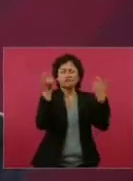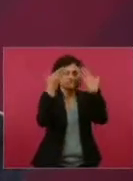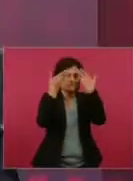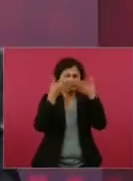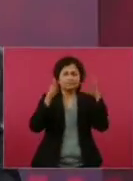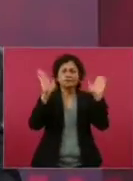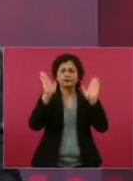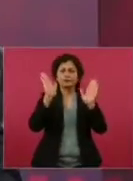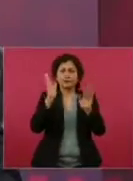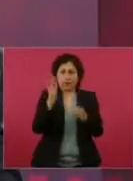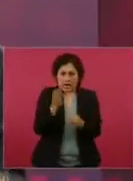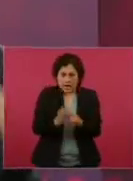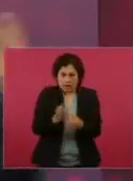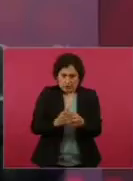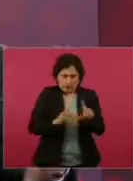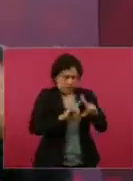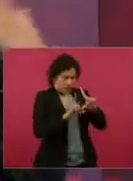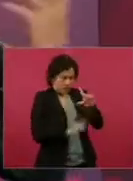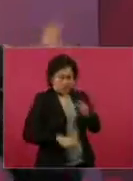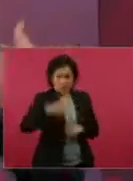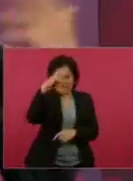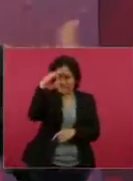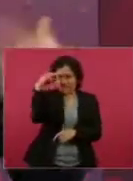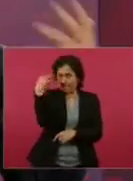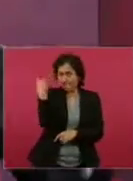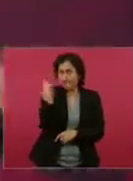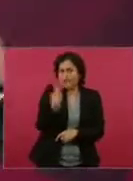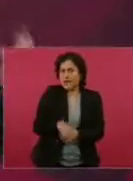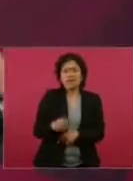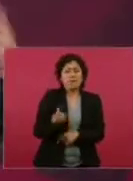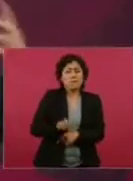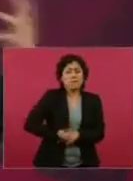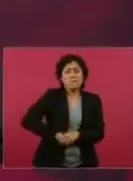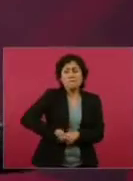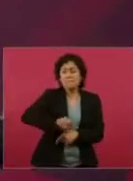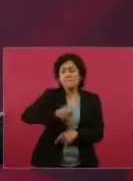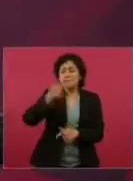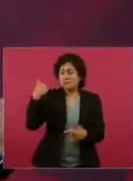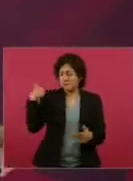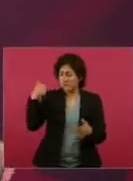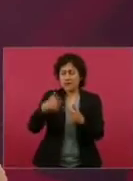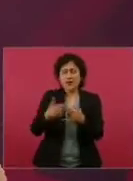México. El pueblo de México es de los pueblos más politizados del mundo.